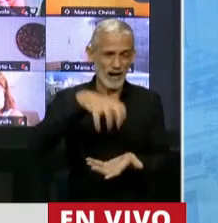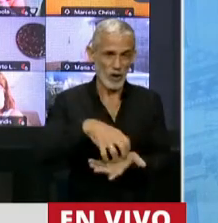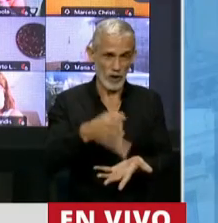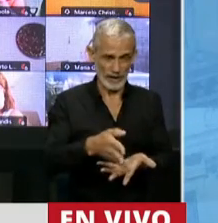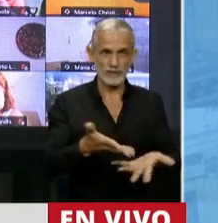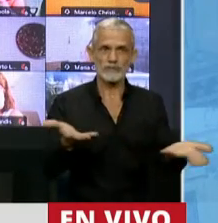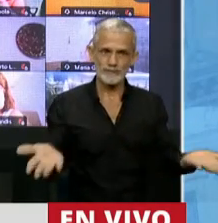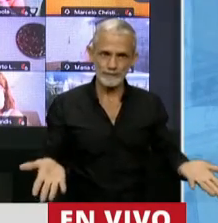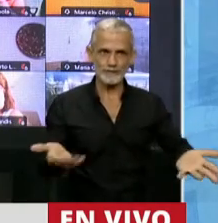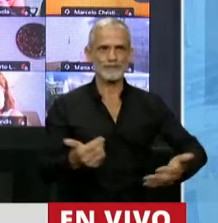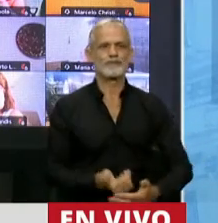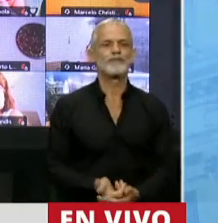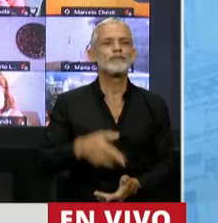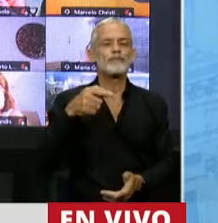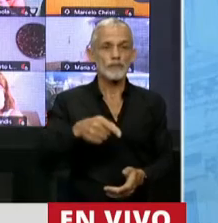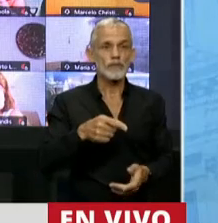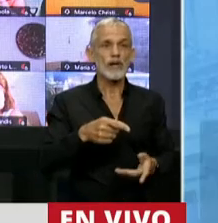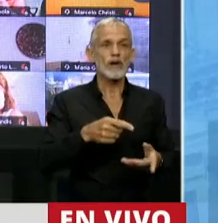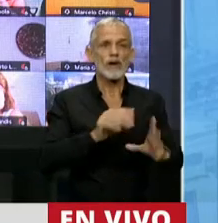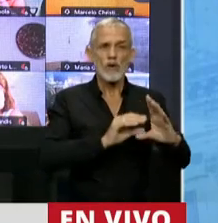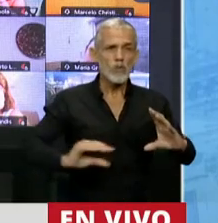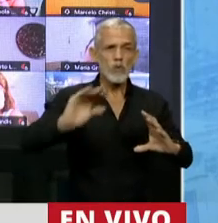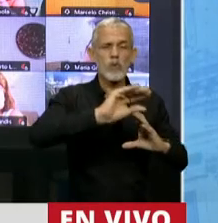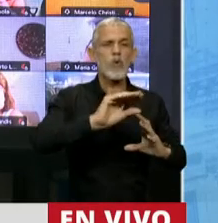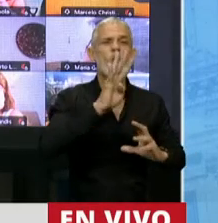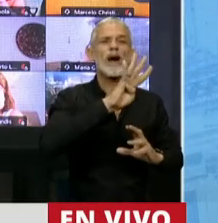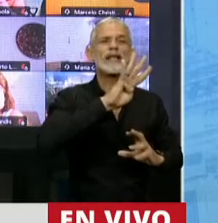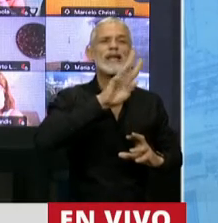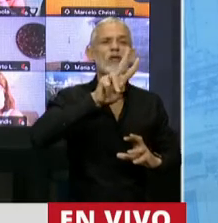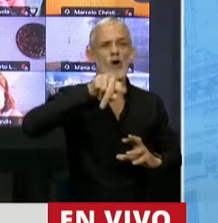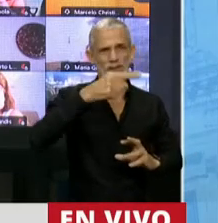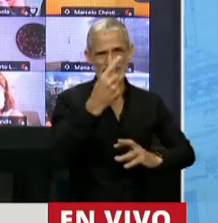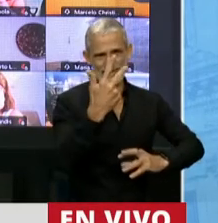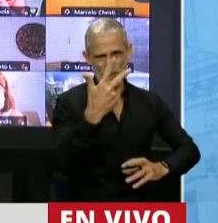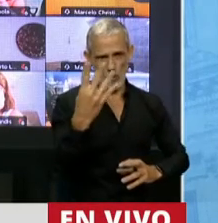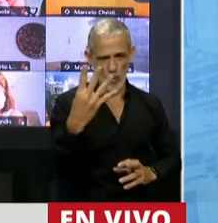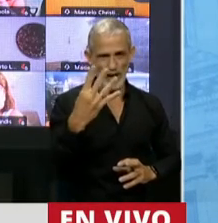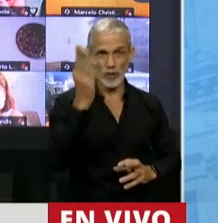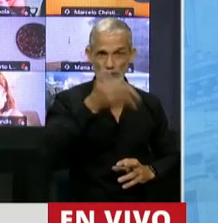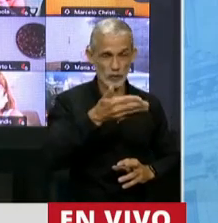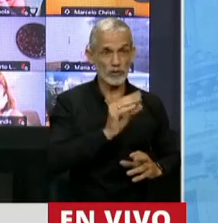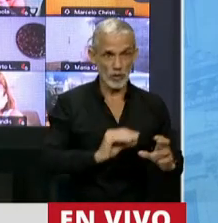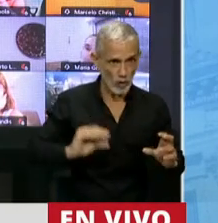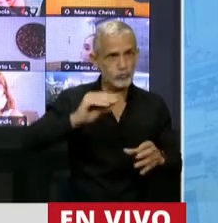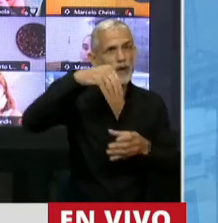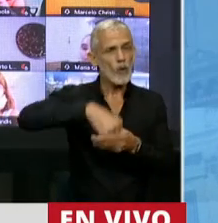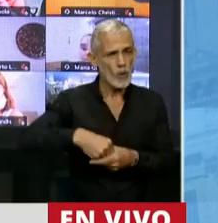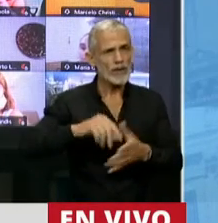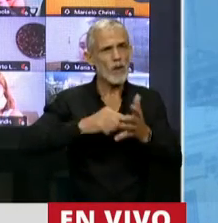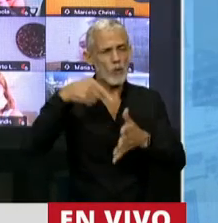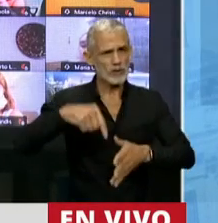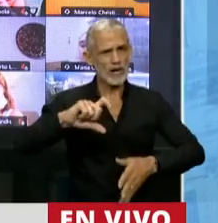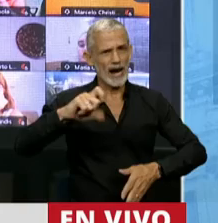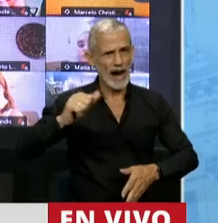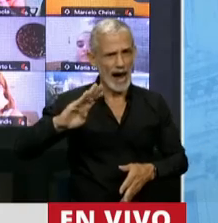cual, la distribución primaria es del 42.34%, donde está la Ciudad Autónoma de Buenos Aires